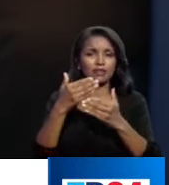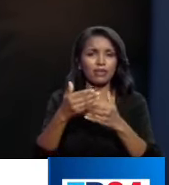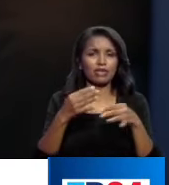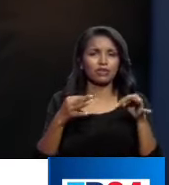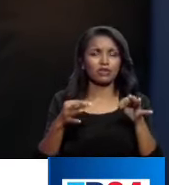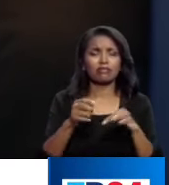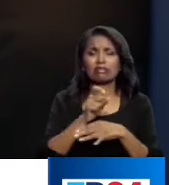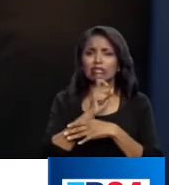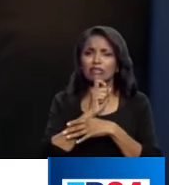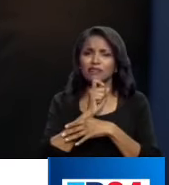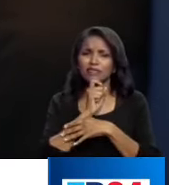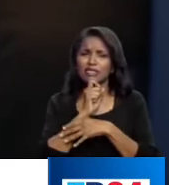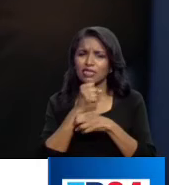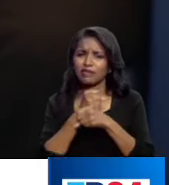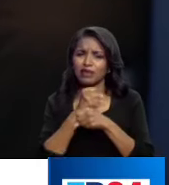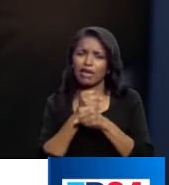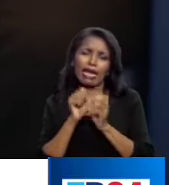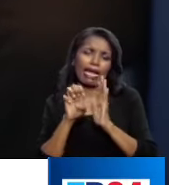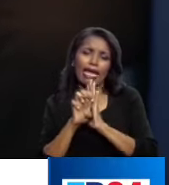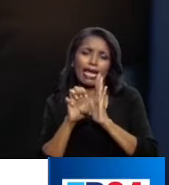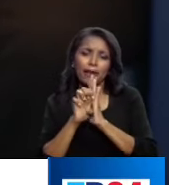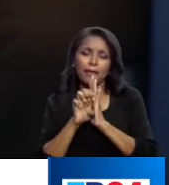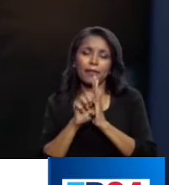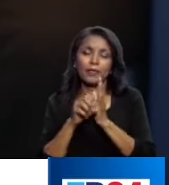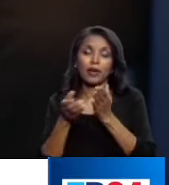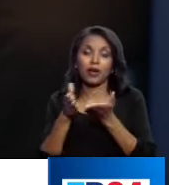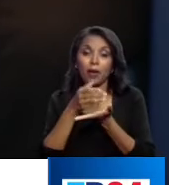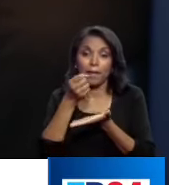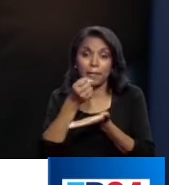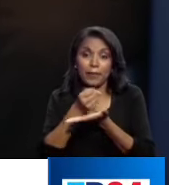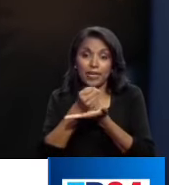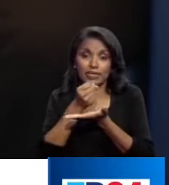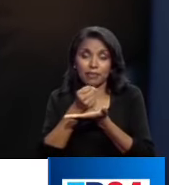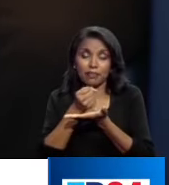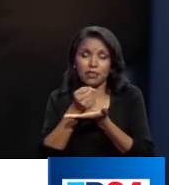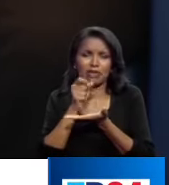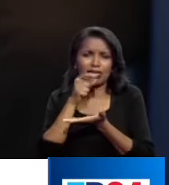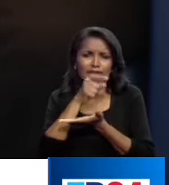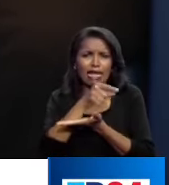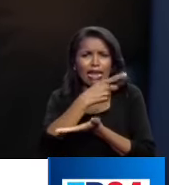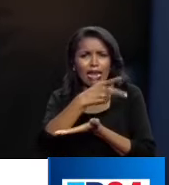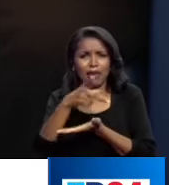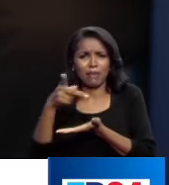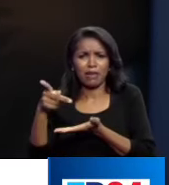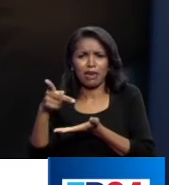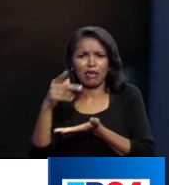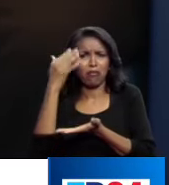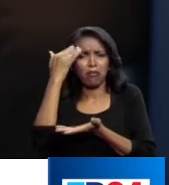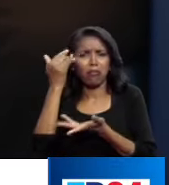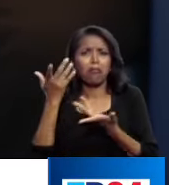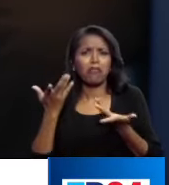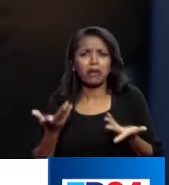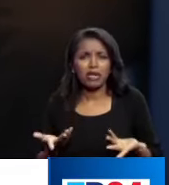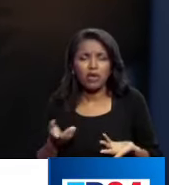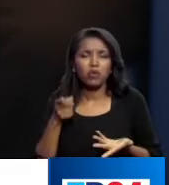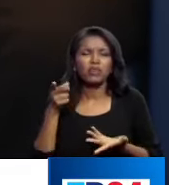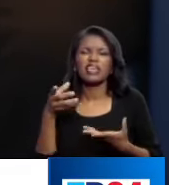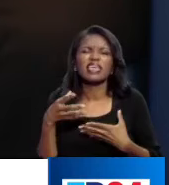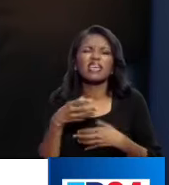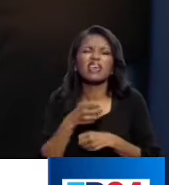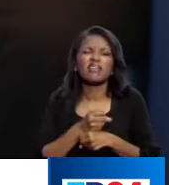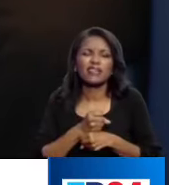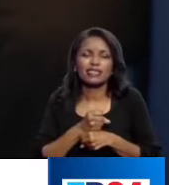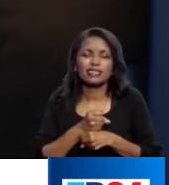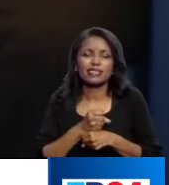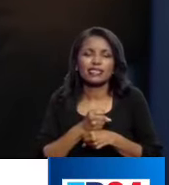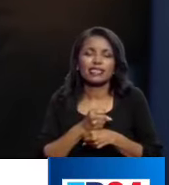ejemplo es la reciente solicitud de pasaportes a turistas en las playas. ¿Qué acciones tomaría usted para resolver la